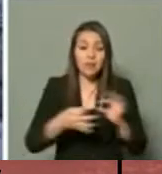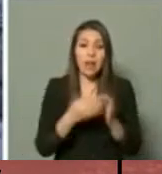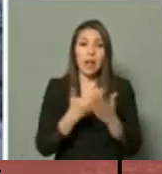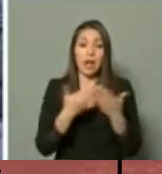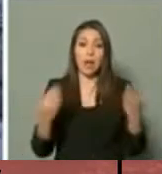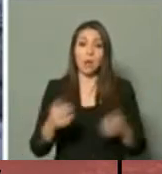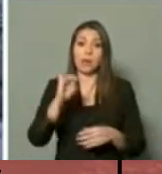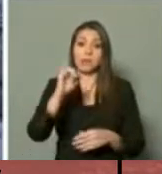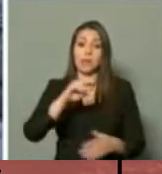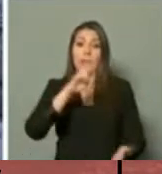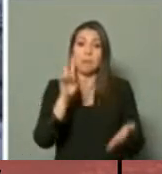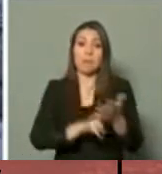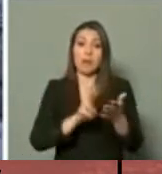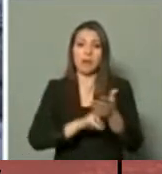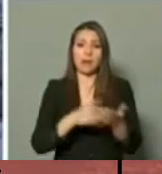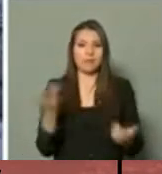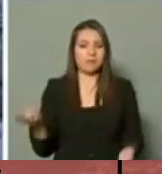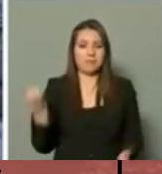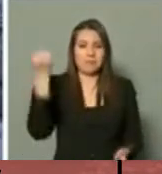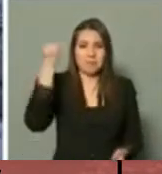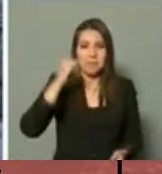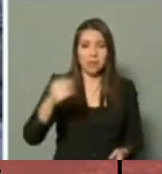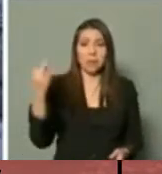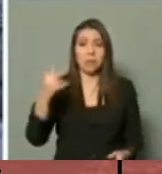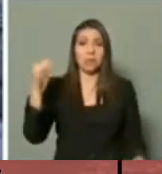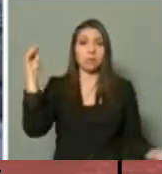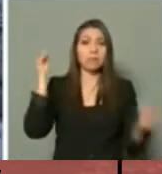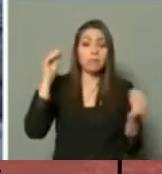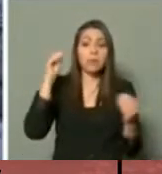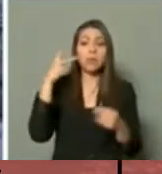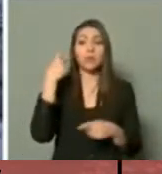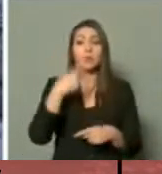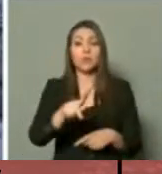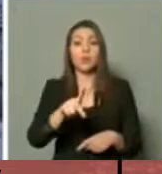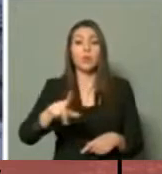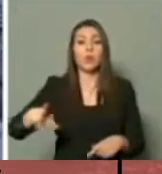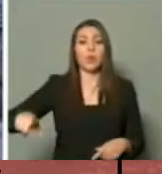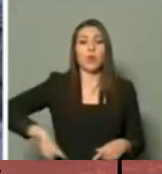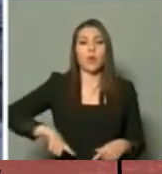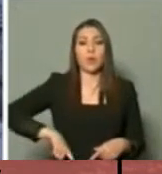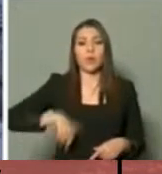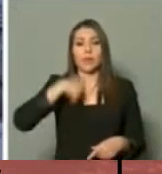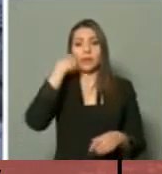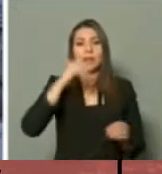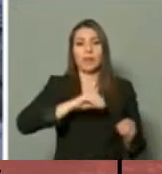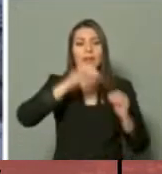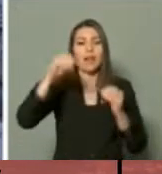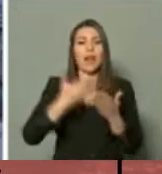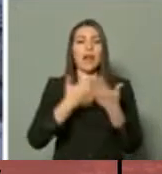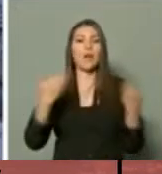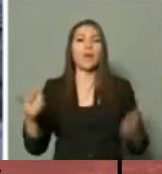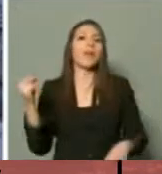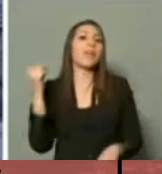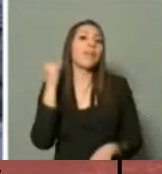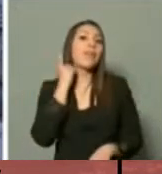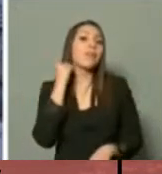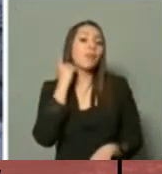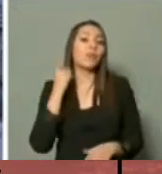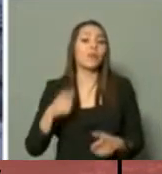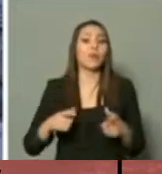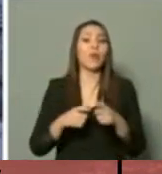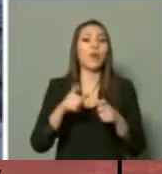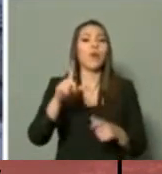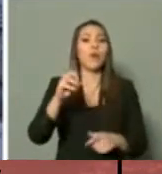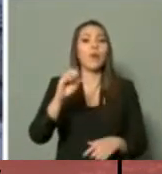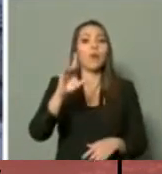hace ilógico que aleguen que para los puestos que nos estamos contendiendo, como lo es la diputación local, no podamos